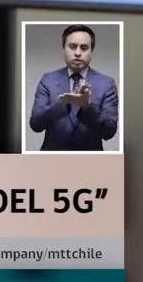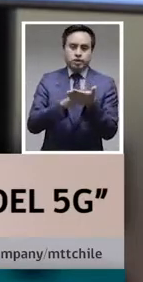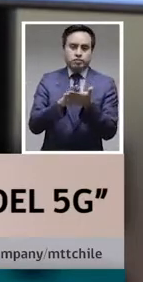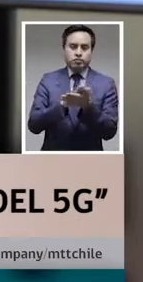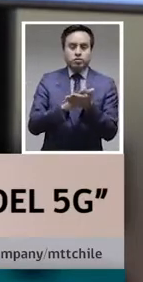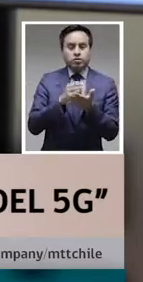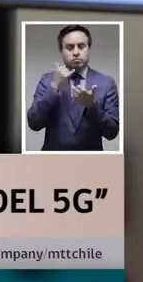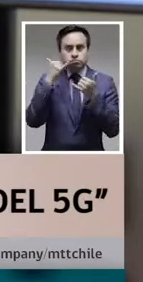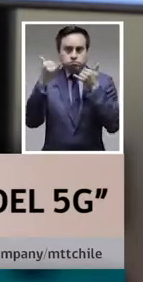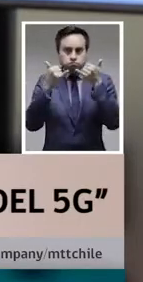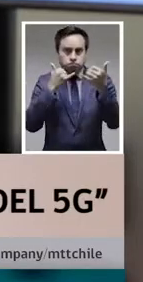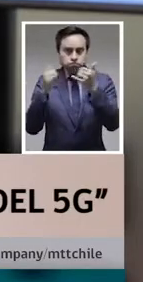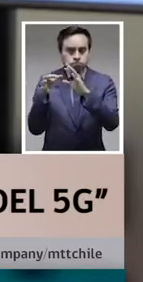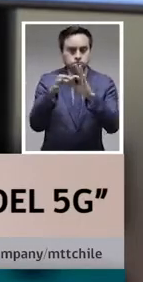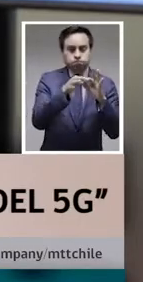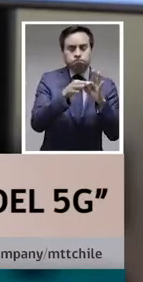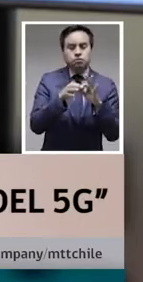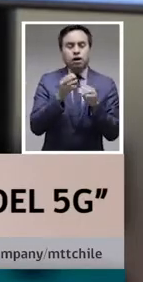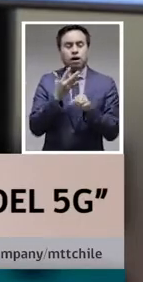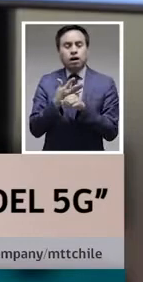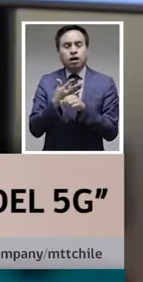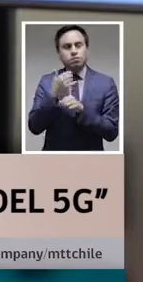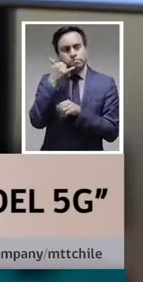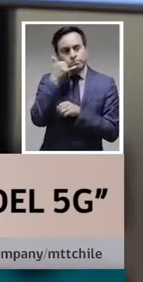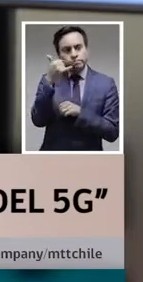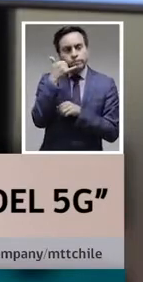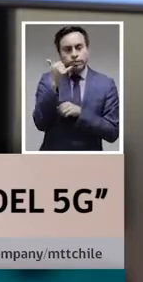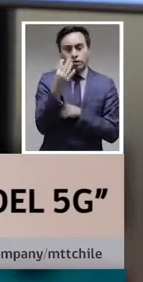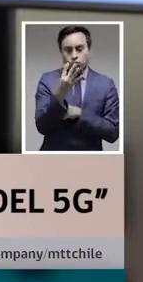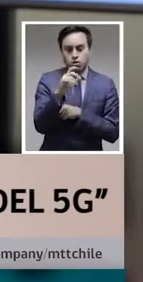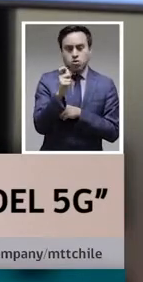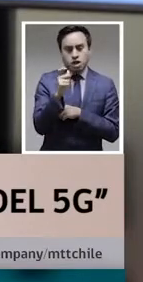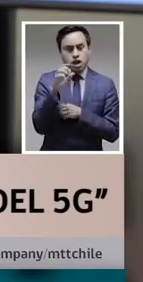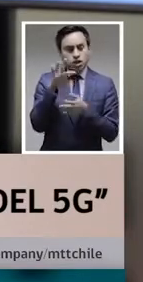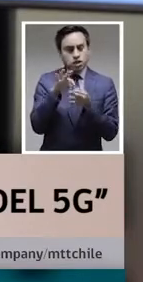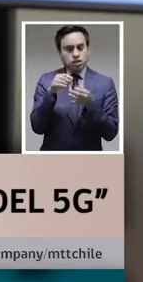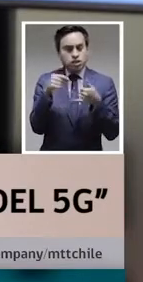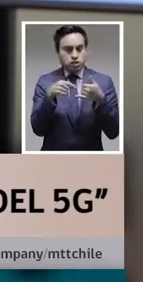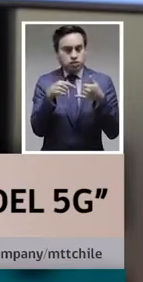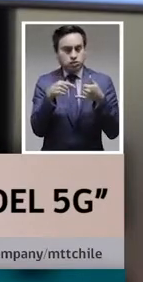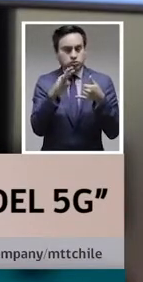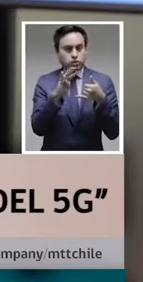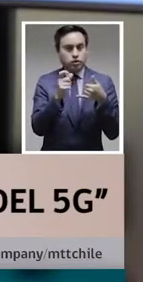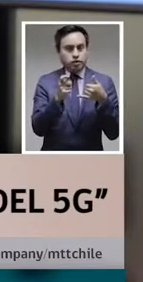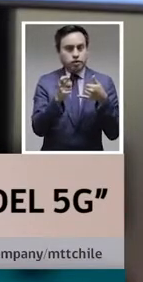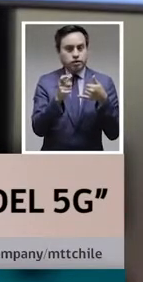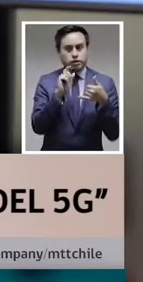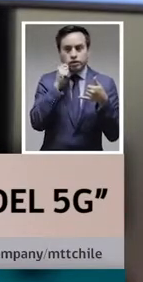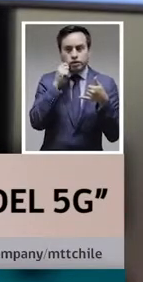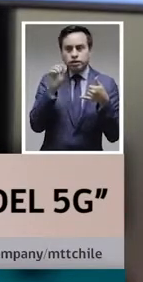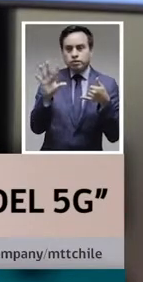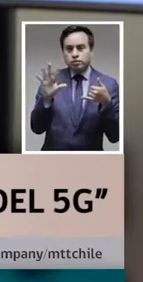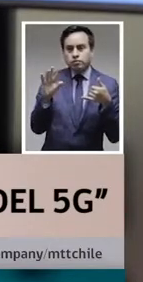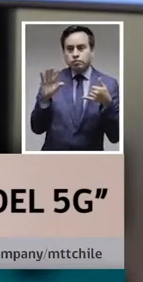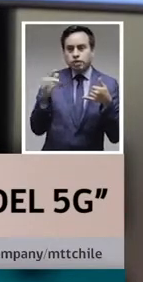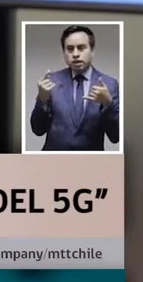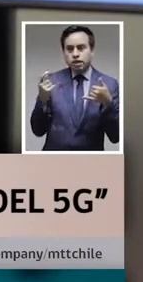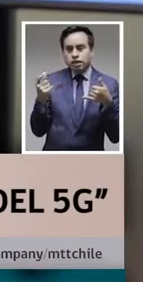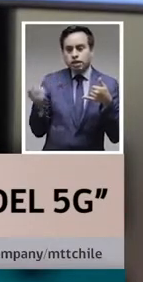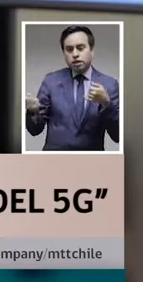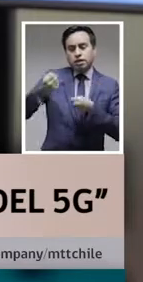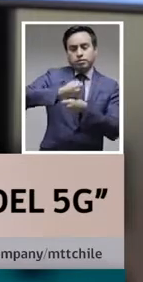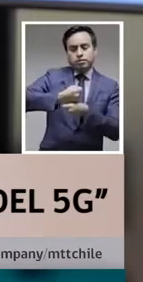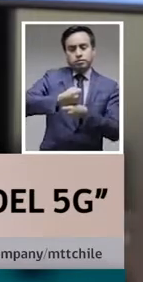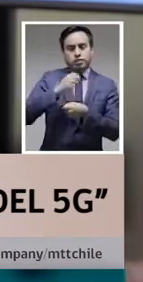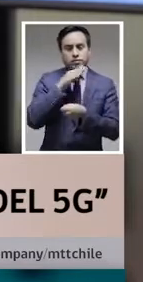de telefonía móvil son 4G, quiere decir que esta tecnología reemplazó muy rápidamente